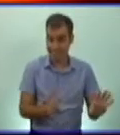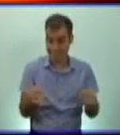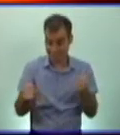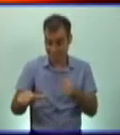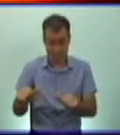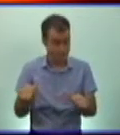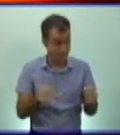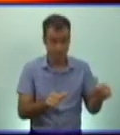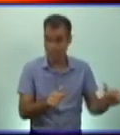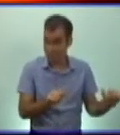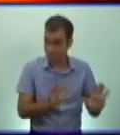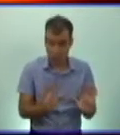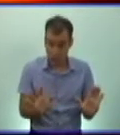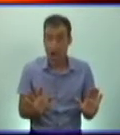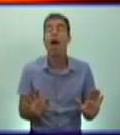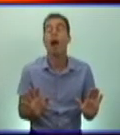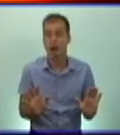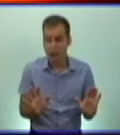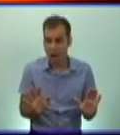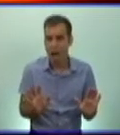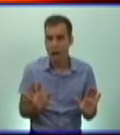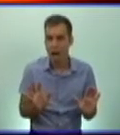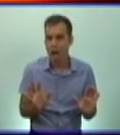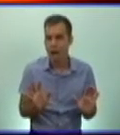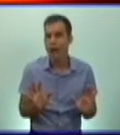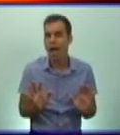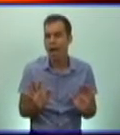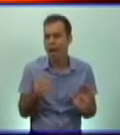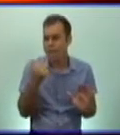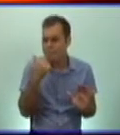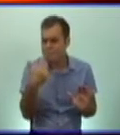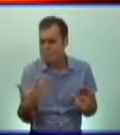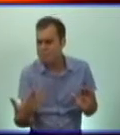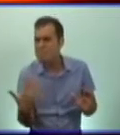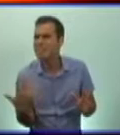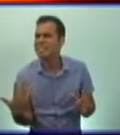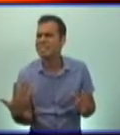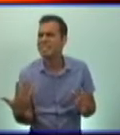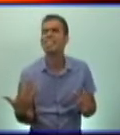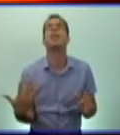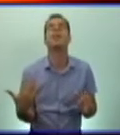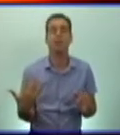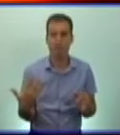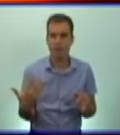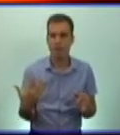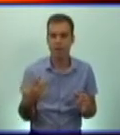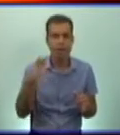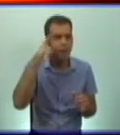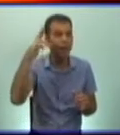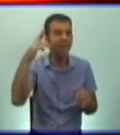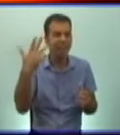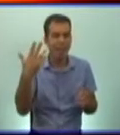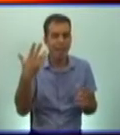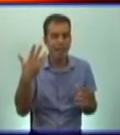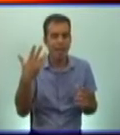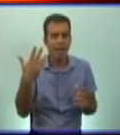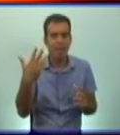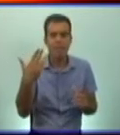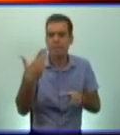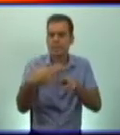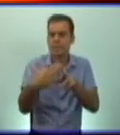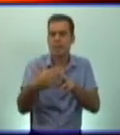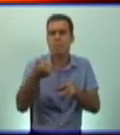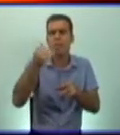fórmulas químicas y sus estados de agregación, como hemos visto. También tenemos que tener en cuenta el ajuste. Y se preguntarán, bueno, ¿y qué